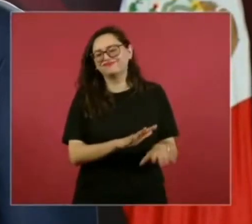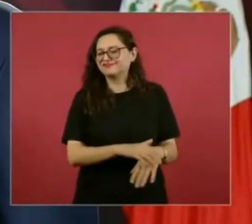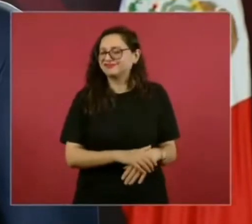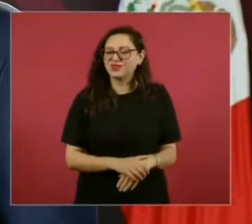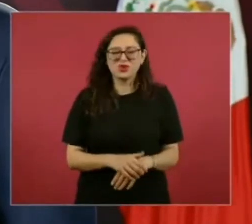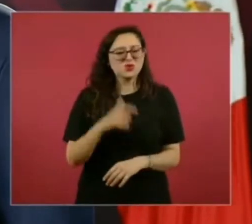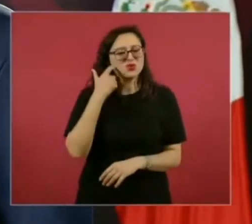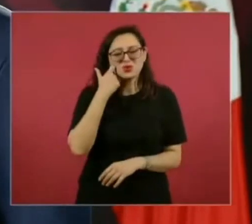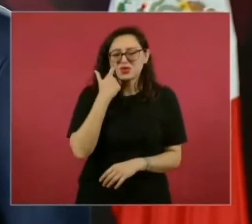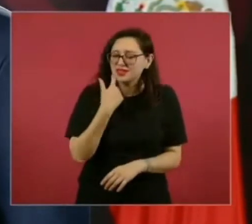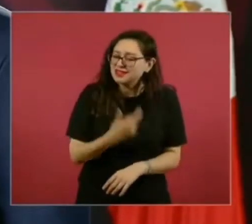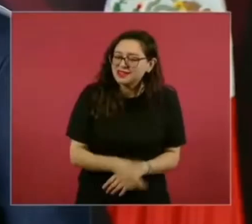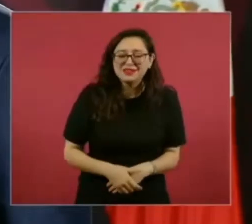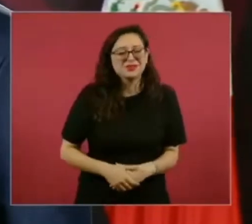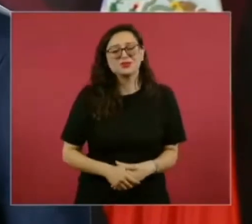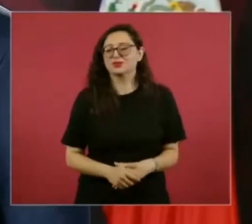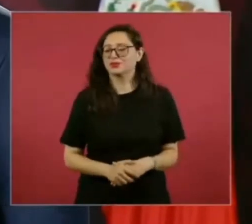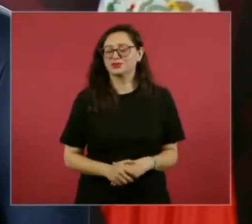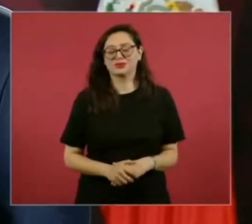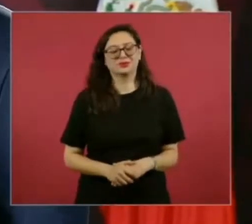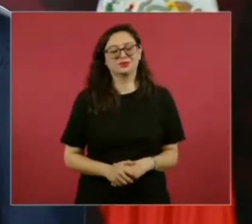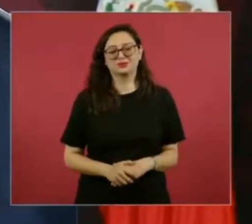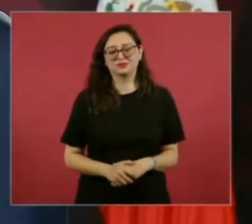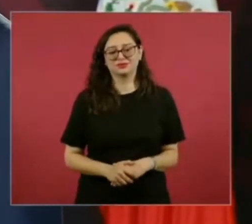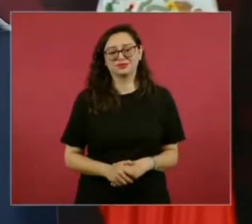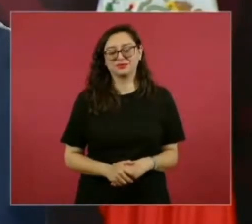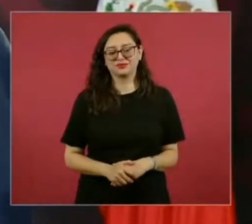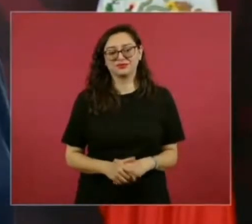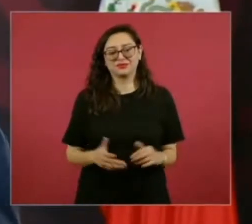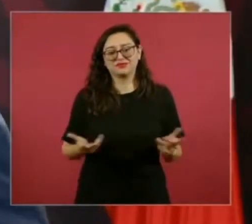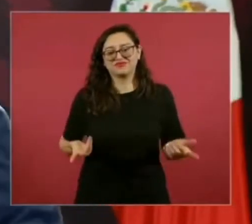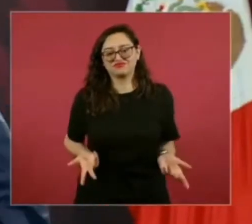porque